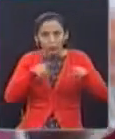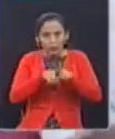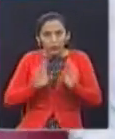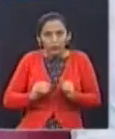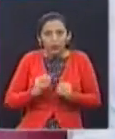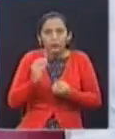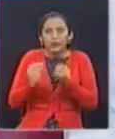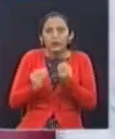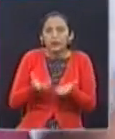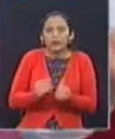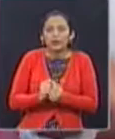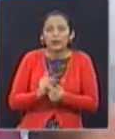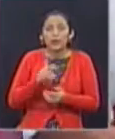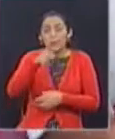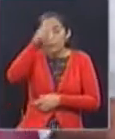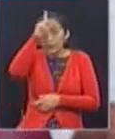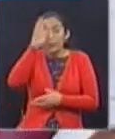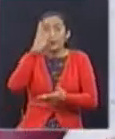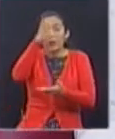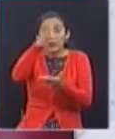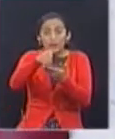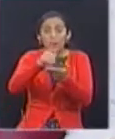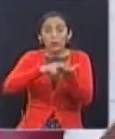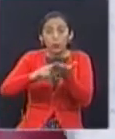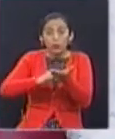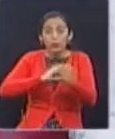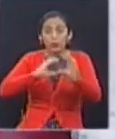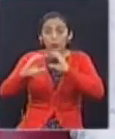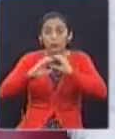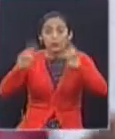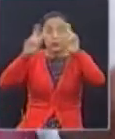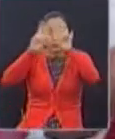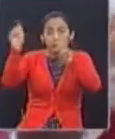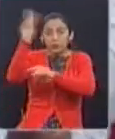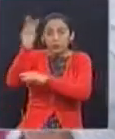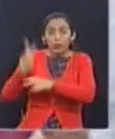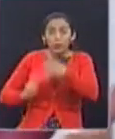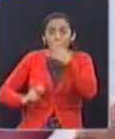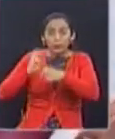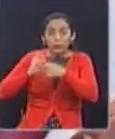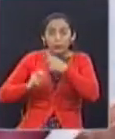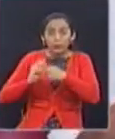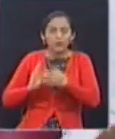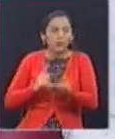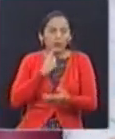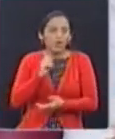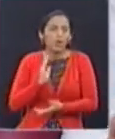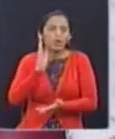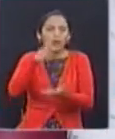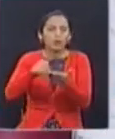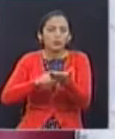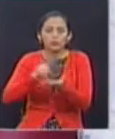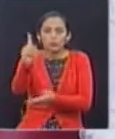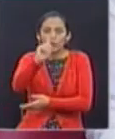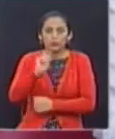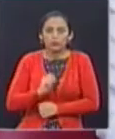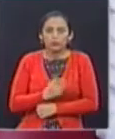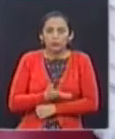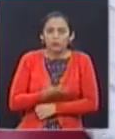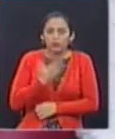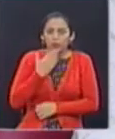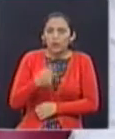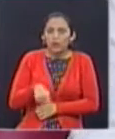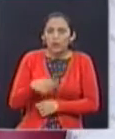asista a Perú, donde se va a tratar un tema tan grave, pero sí diga públicamente que apoya las acciones políticas de